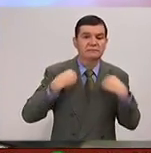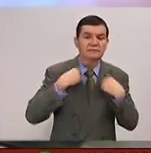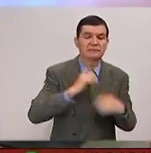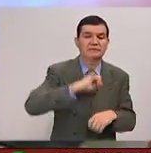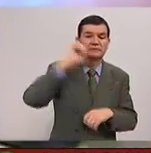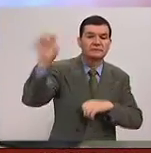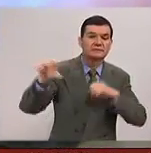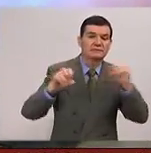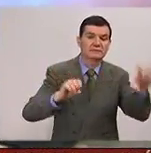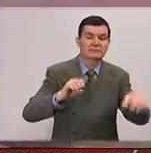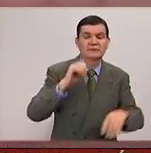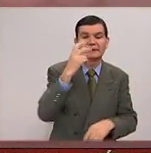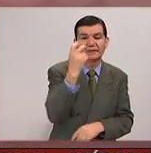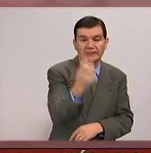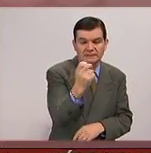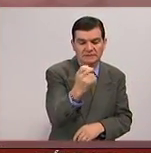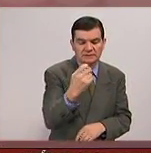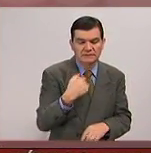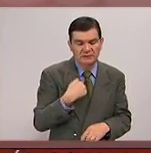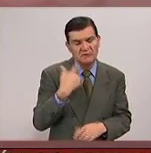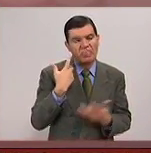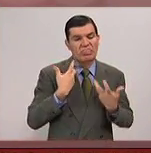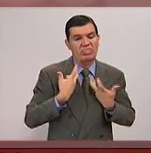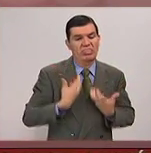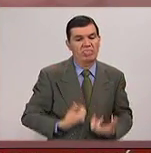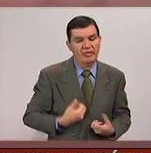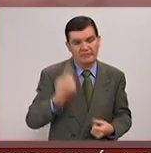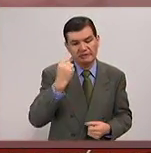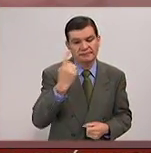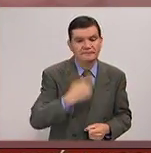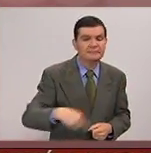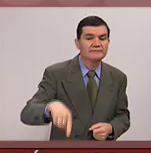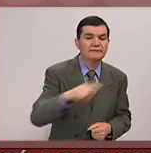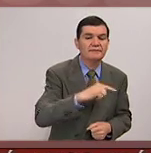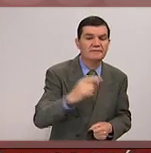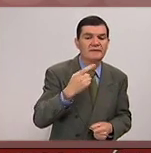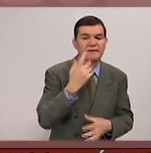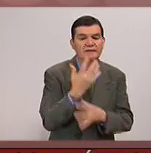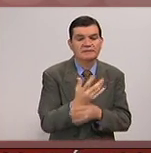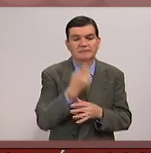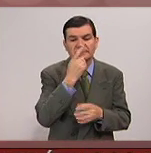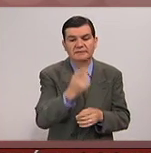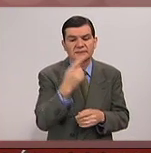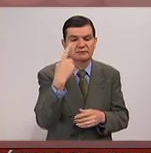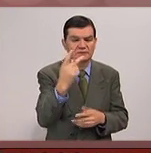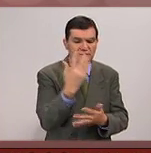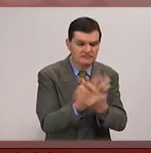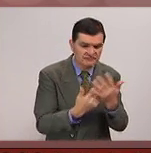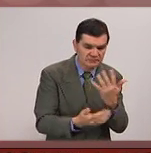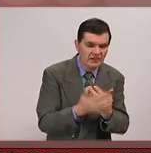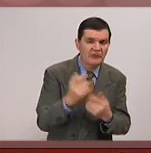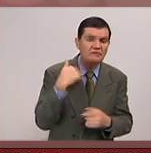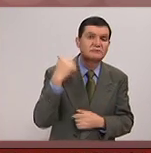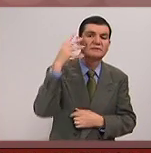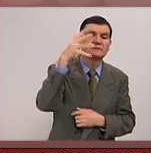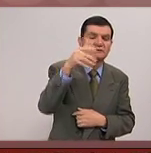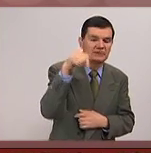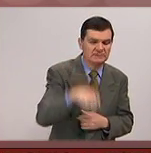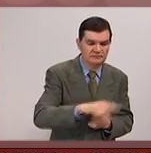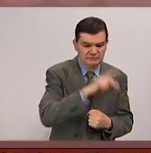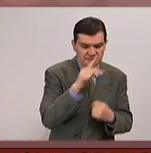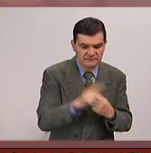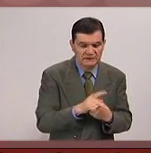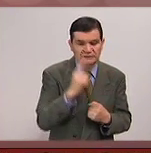esto, pues, es un poco desesperanzador para nosotros, porque claro, dices, bueno, en sus manos está el futuro de este país